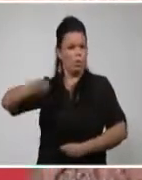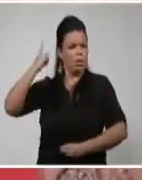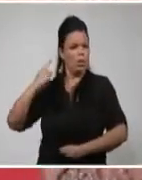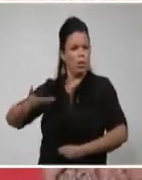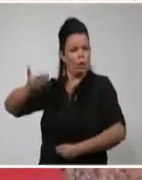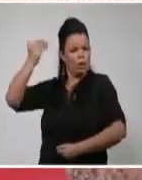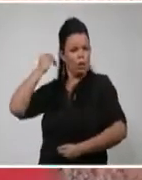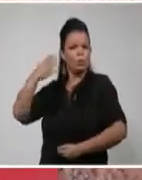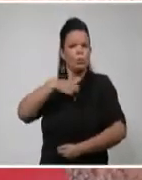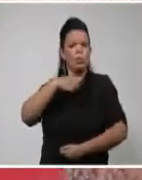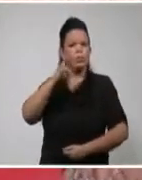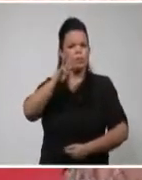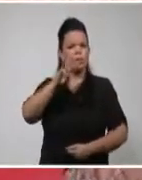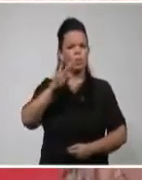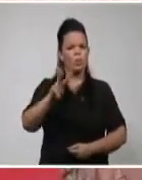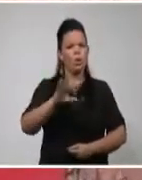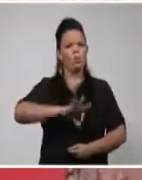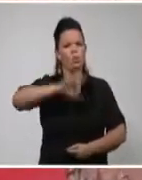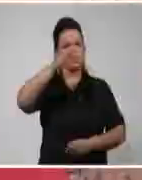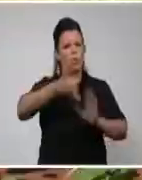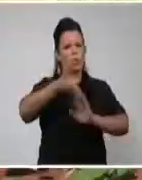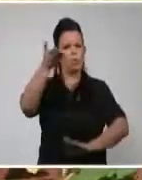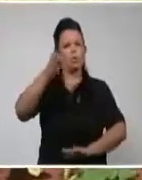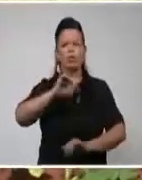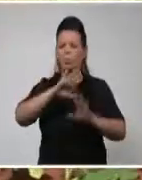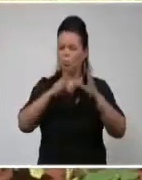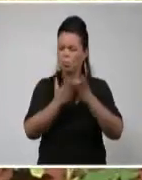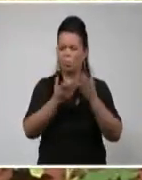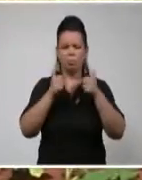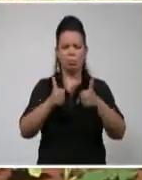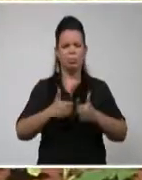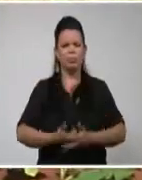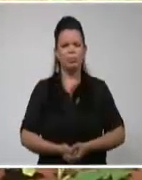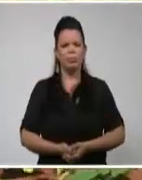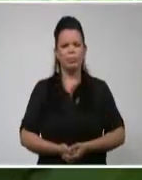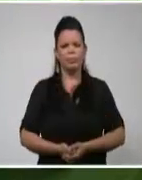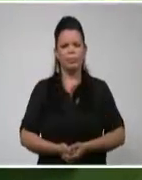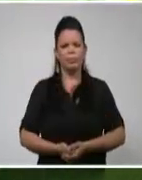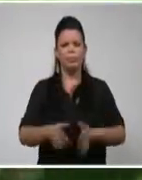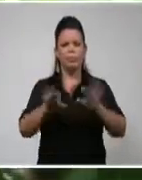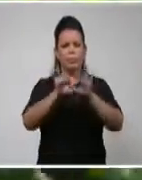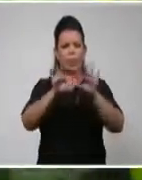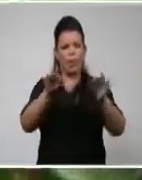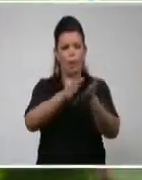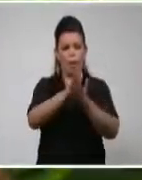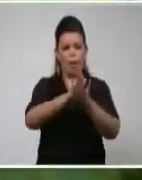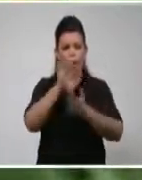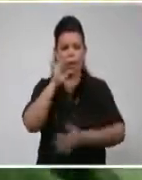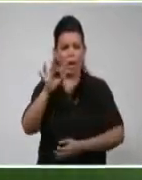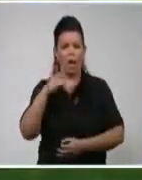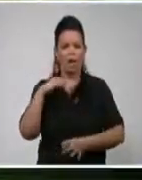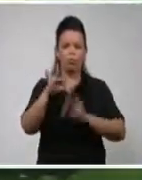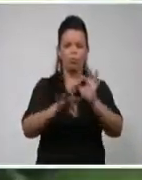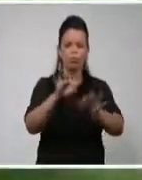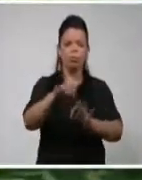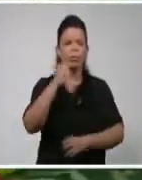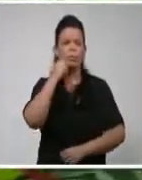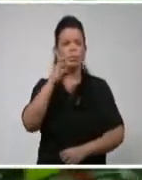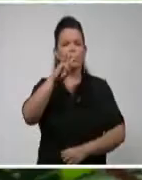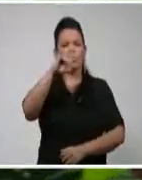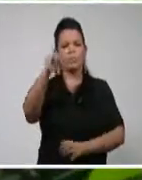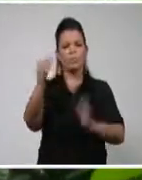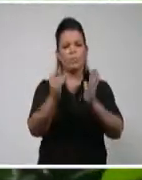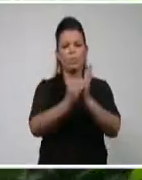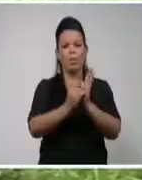un 32% de capa en el índice general. Los tabacaleros han sembrado hasta hoy más de 36.000 hectáreas de